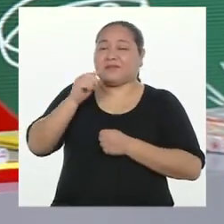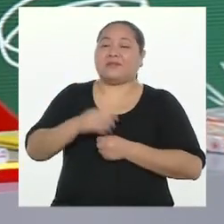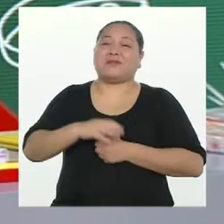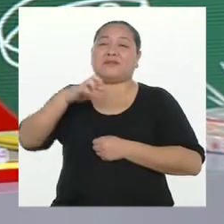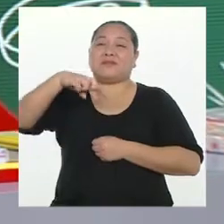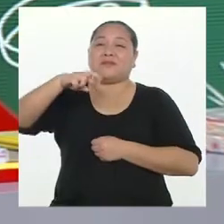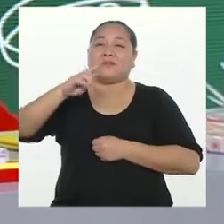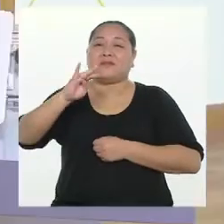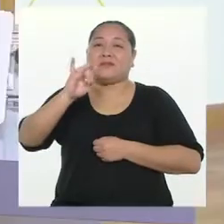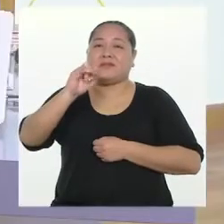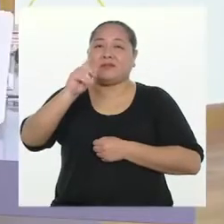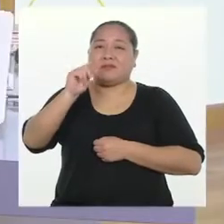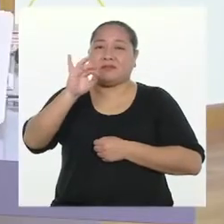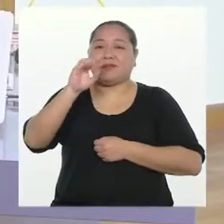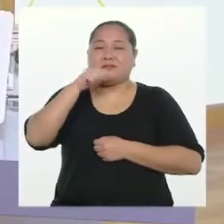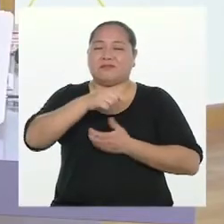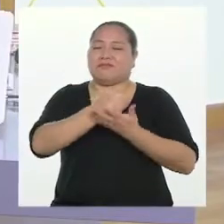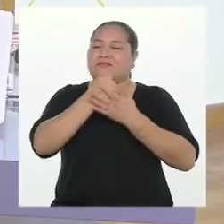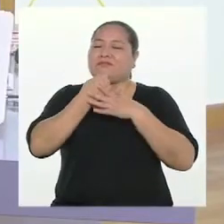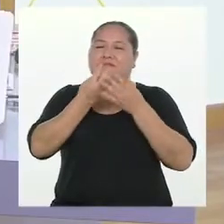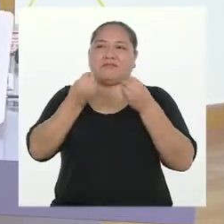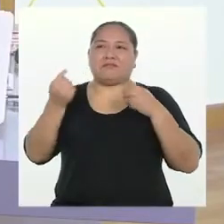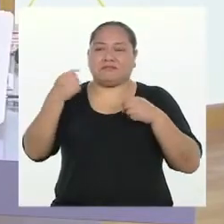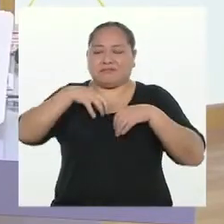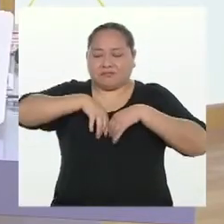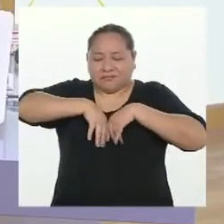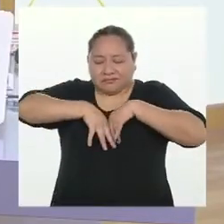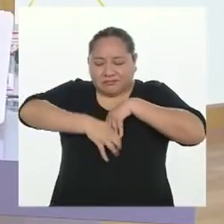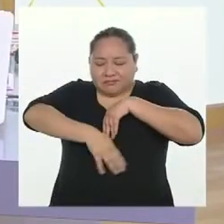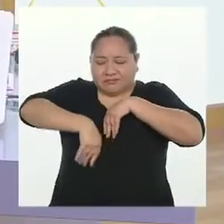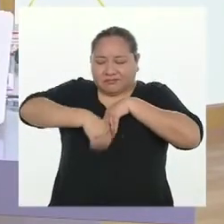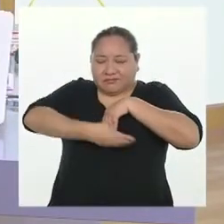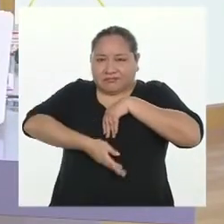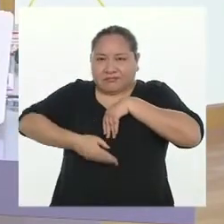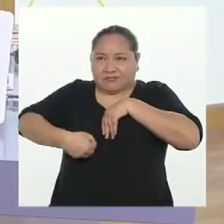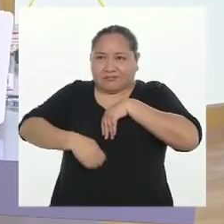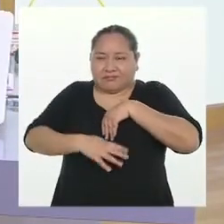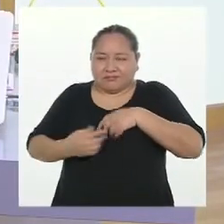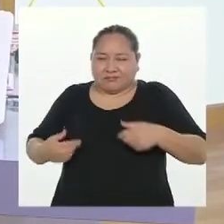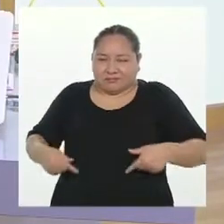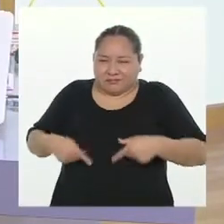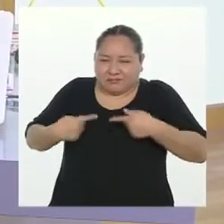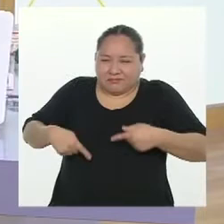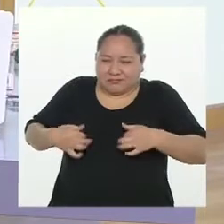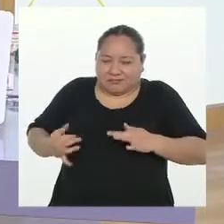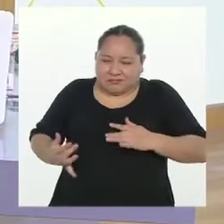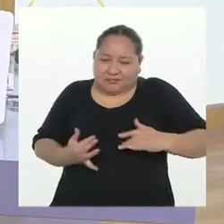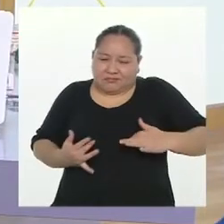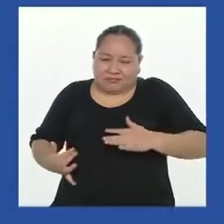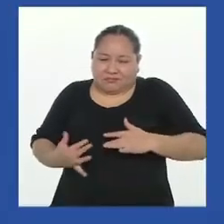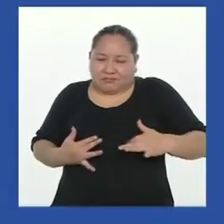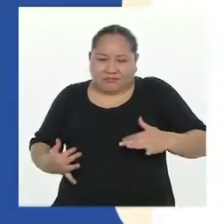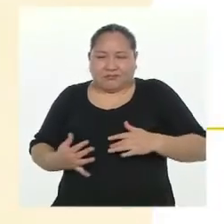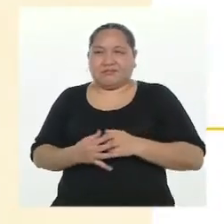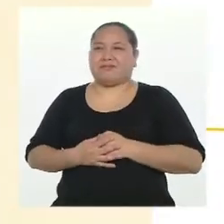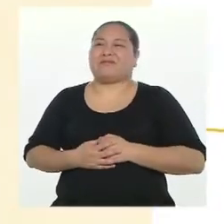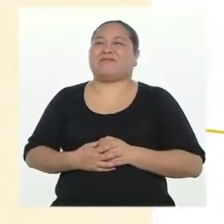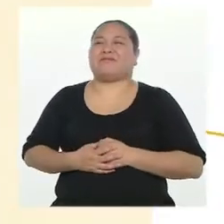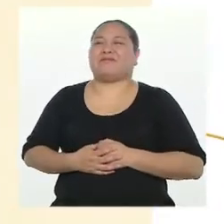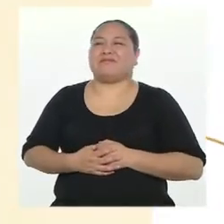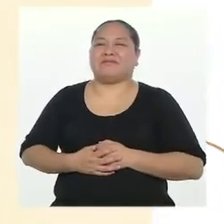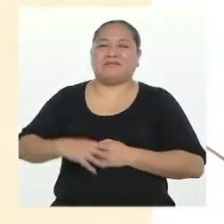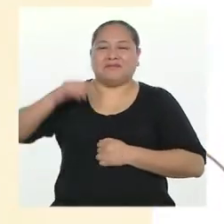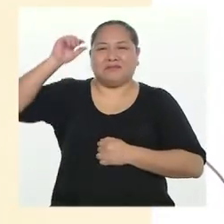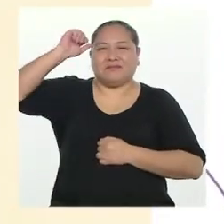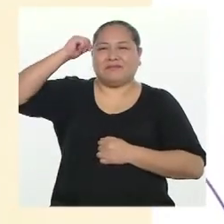me ayudaron mucho. Ya me imagino ahí dentro de mi intestino delgado una batalla épica contra las bacterias.